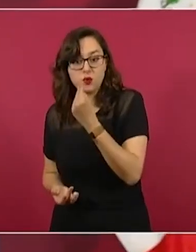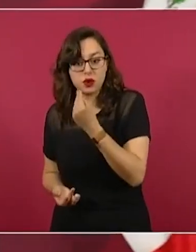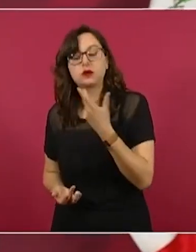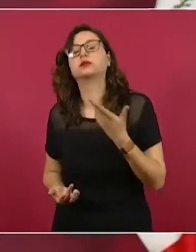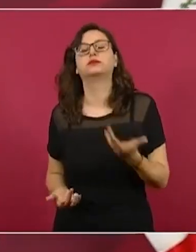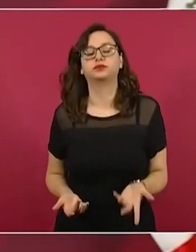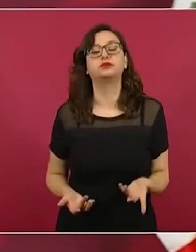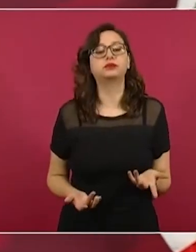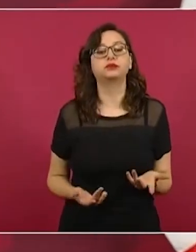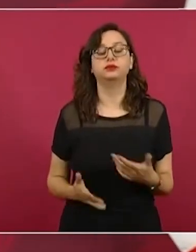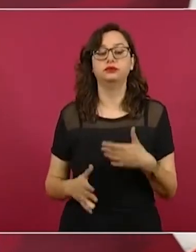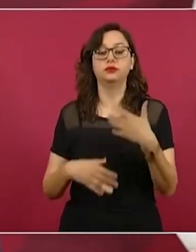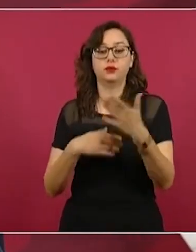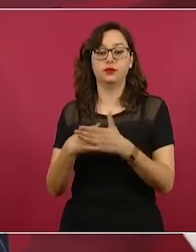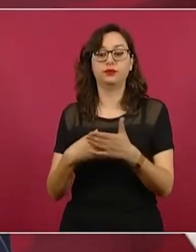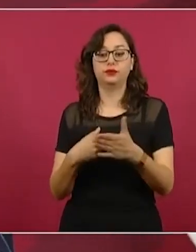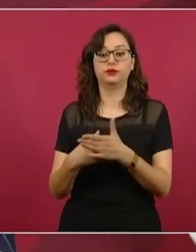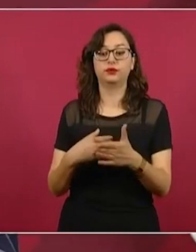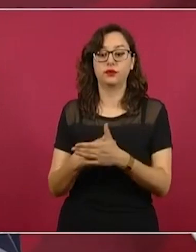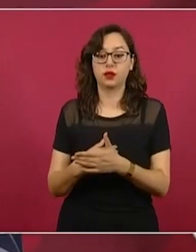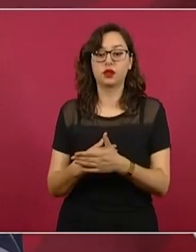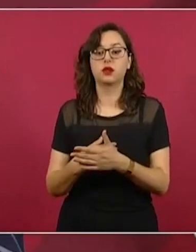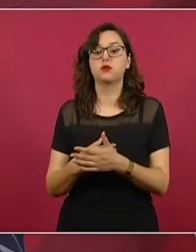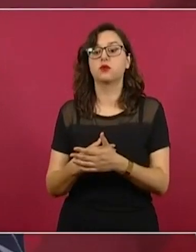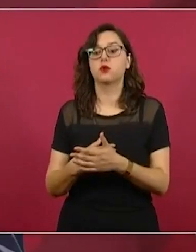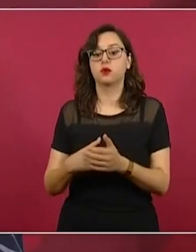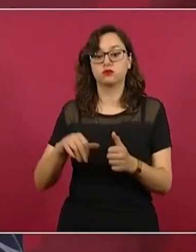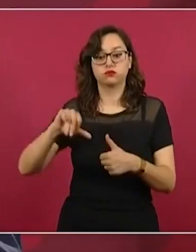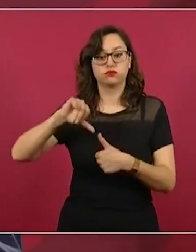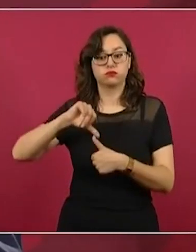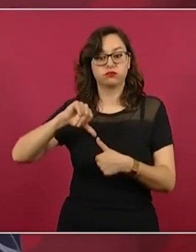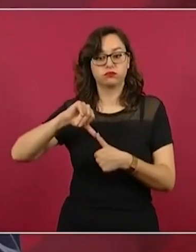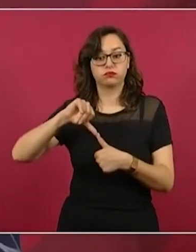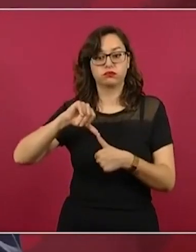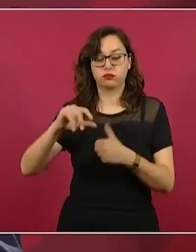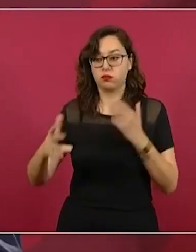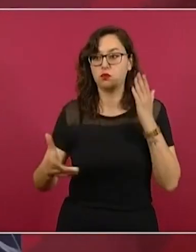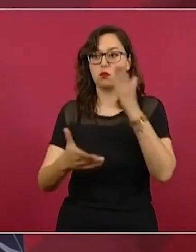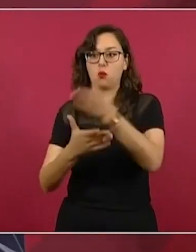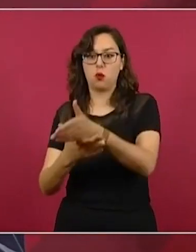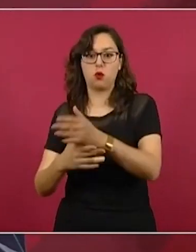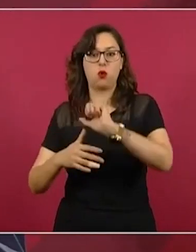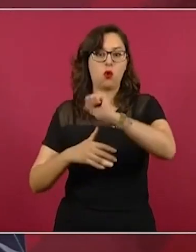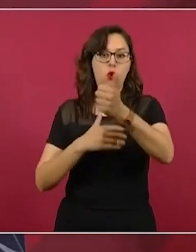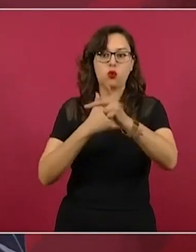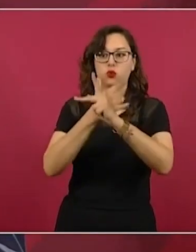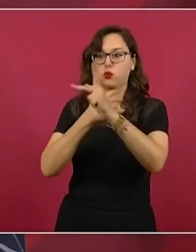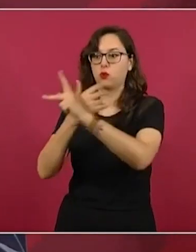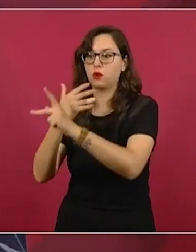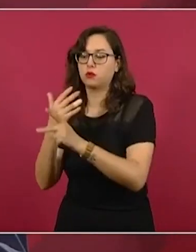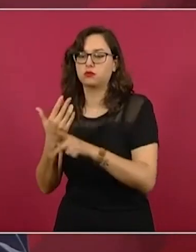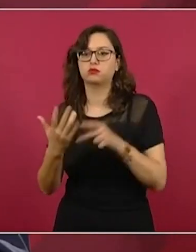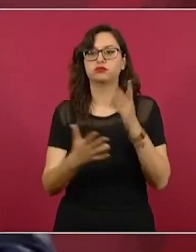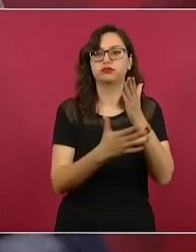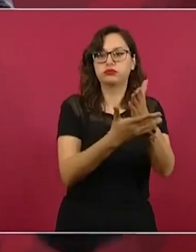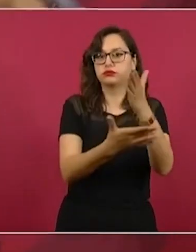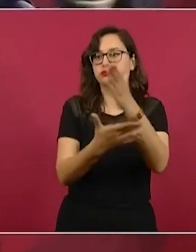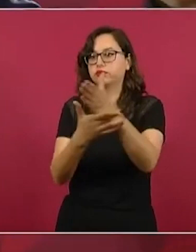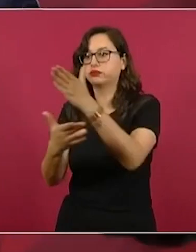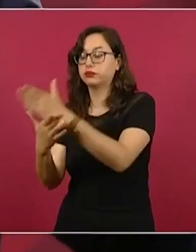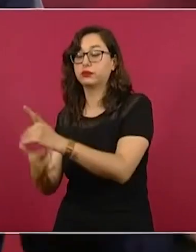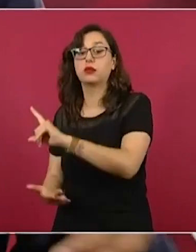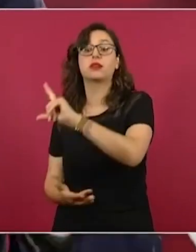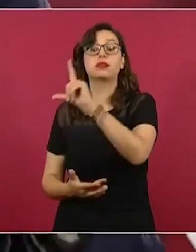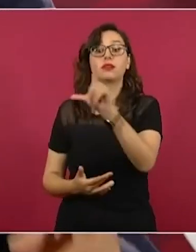país porque me voy a reunir con agrónomos, con extensionistas que